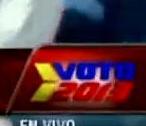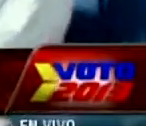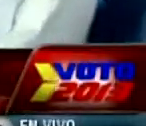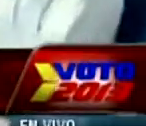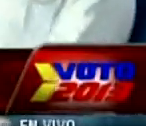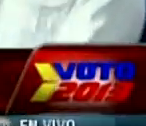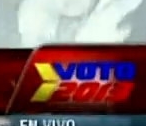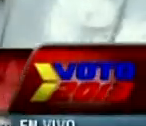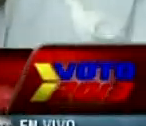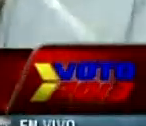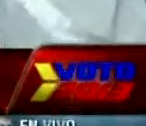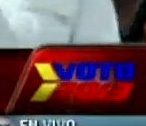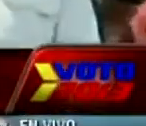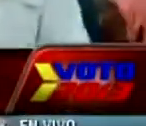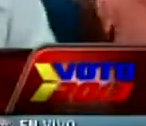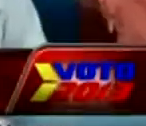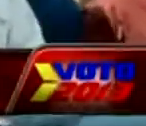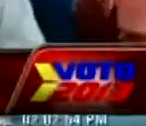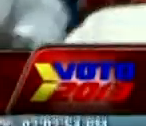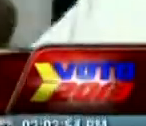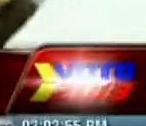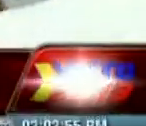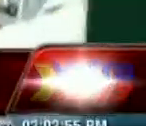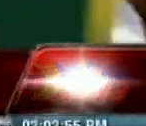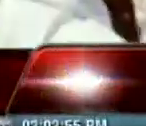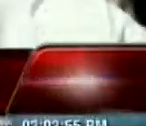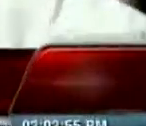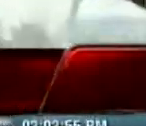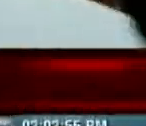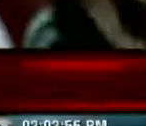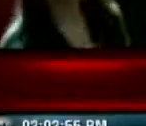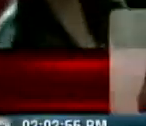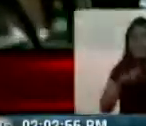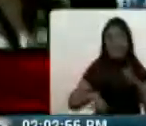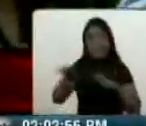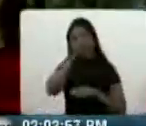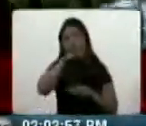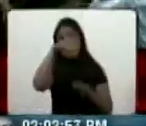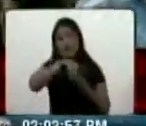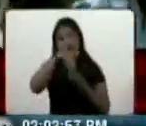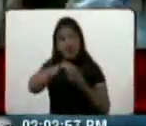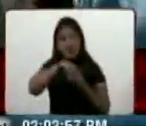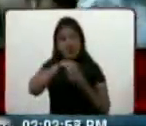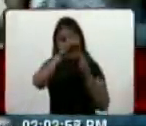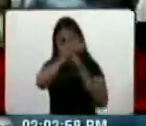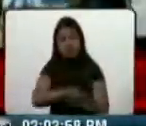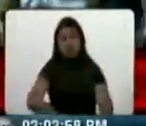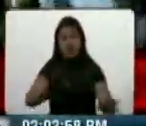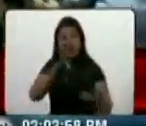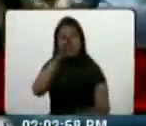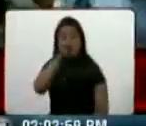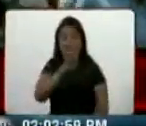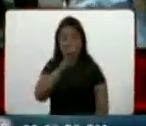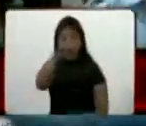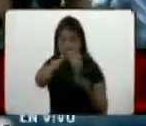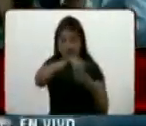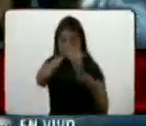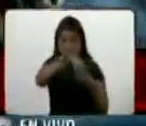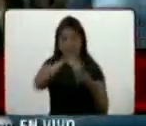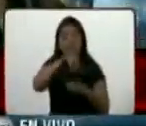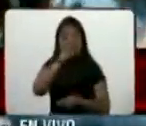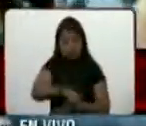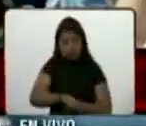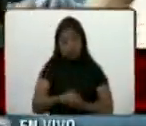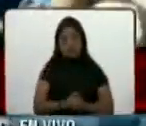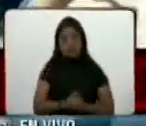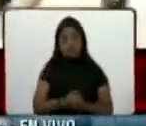6, en el aula número 7. 39.000 mesas en todo el territorio nacional se han desplegado. El Consejo Nacional Electoral también, como parte